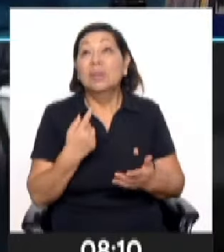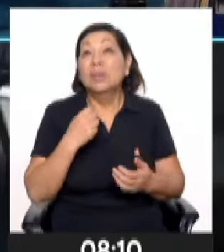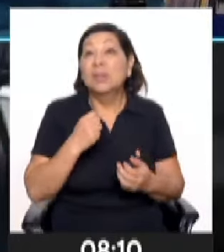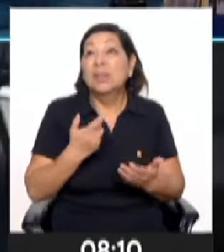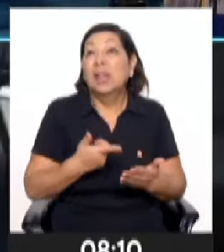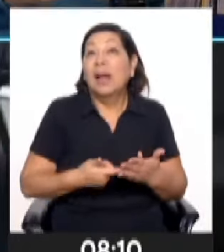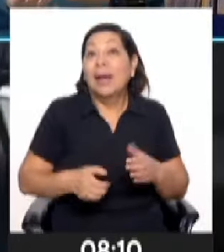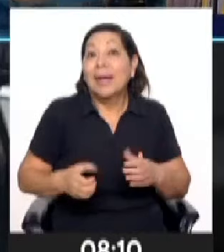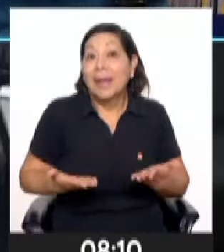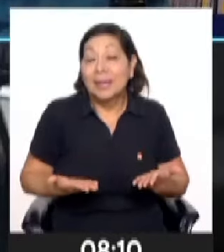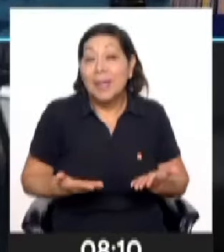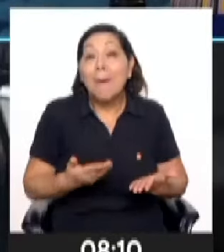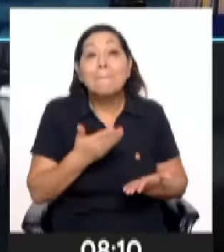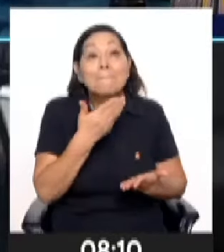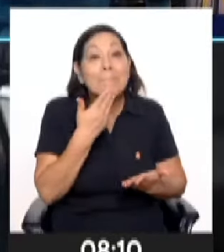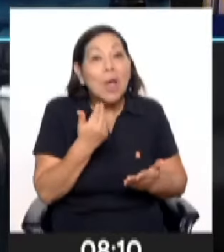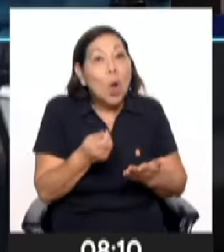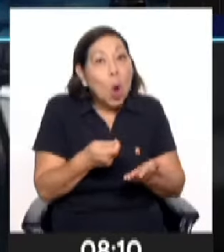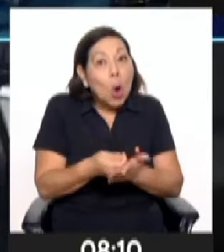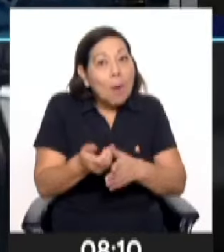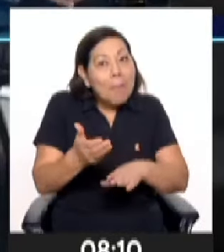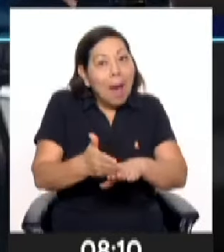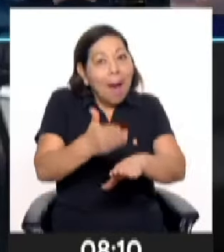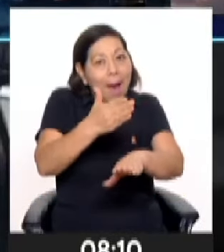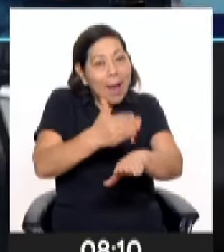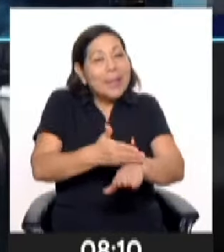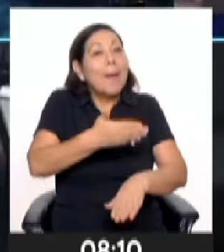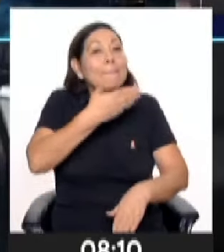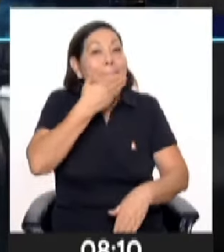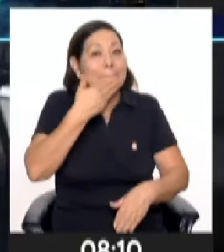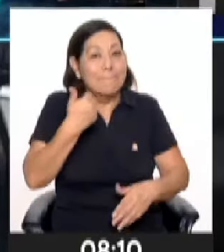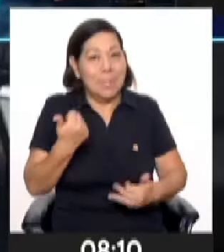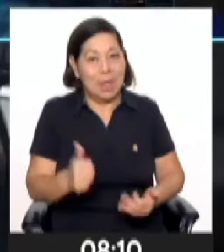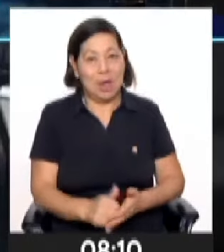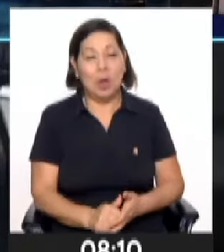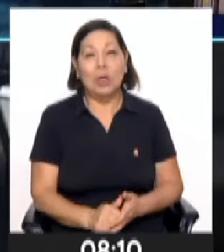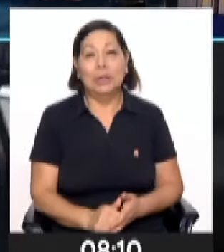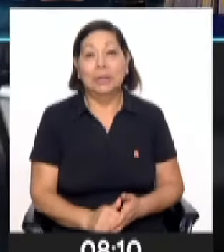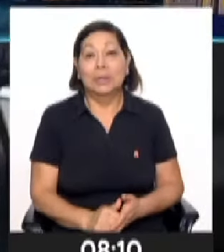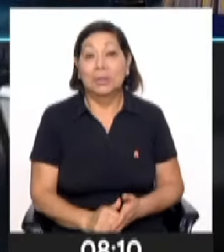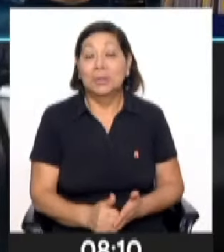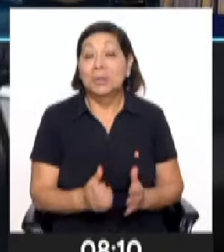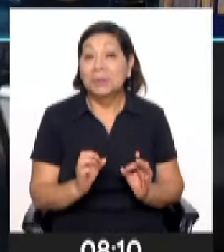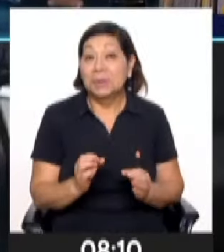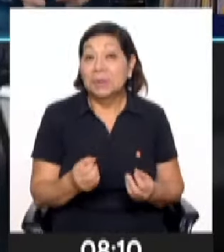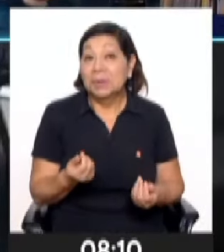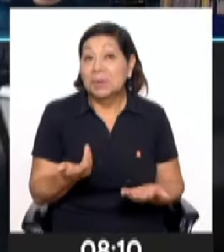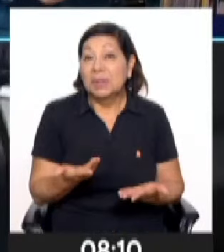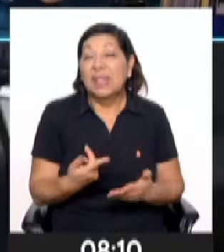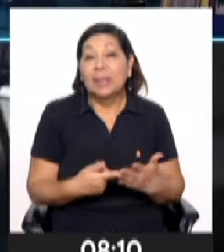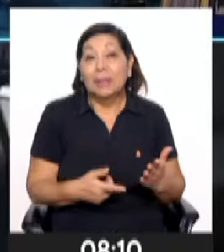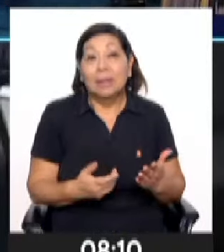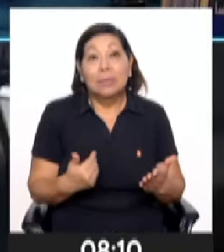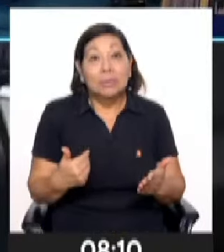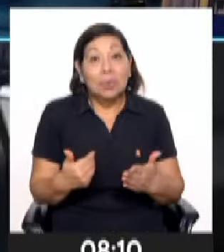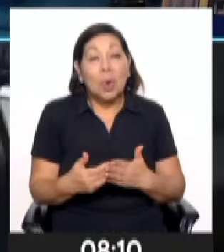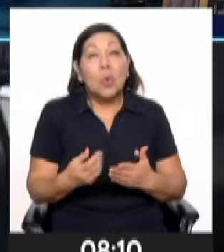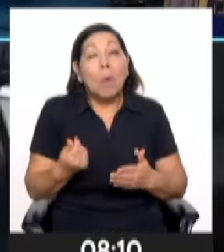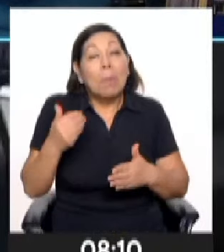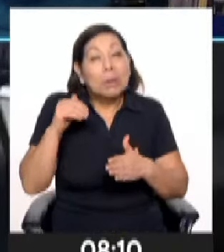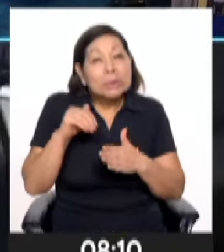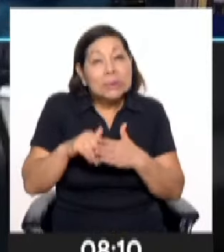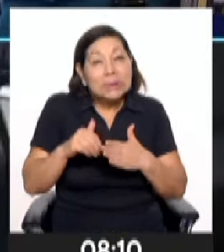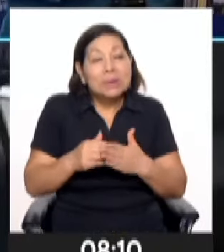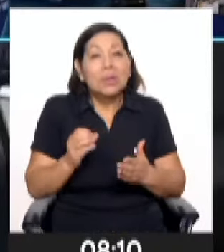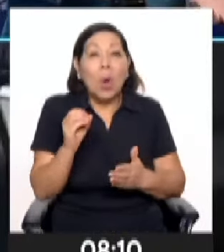destino. Entonces lo ideal es comprar desde acá y comprar con anticipación. Y lo tercero es intentar hacerlo con mis